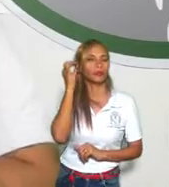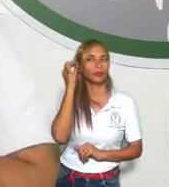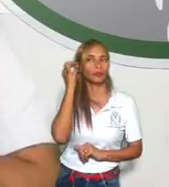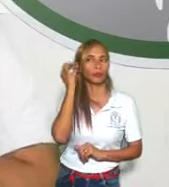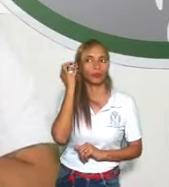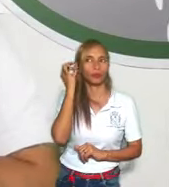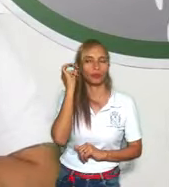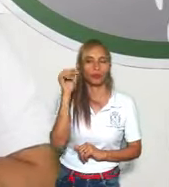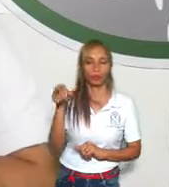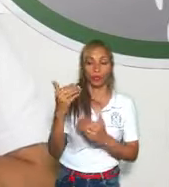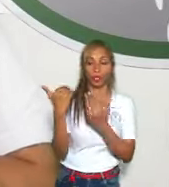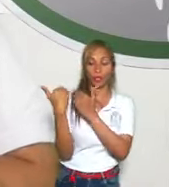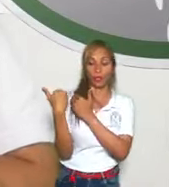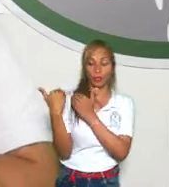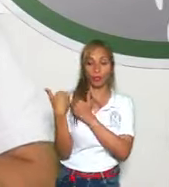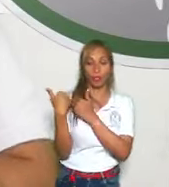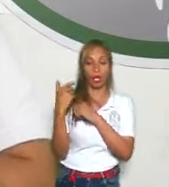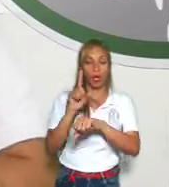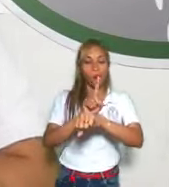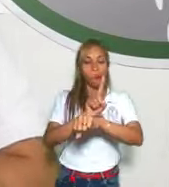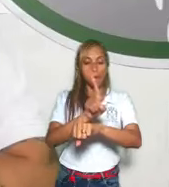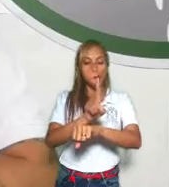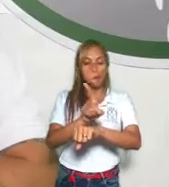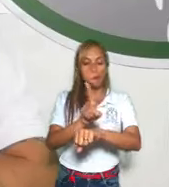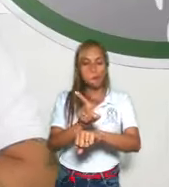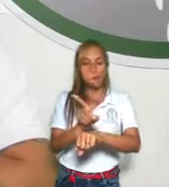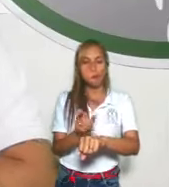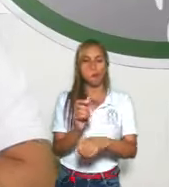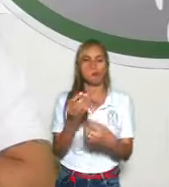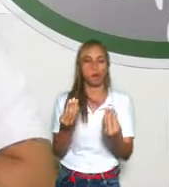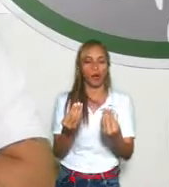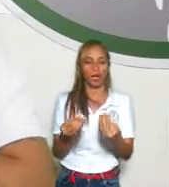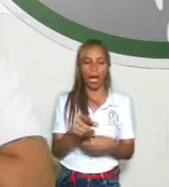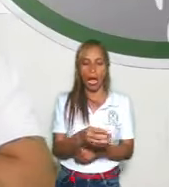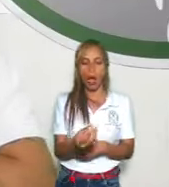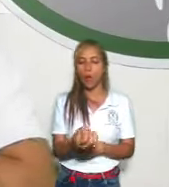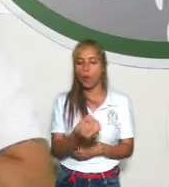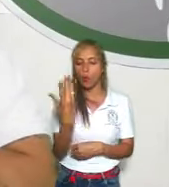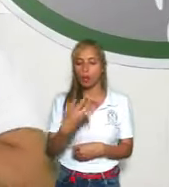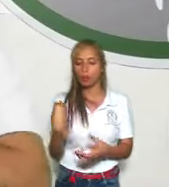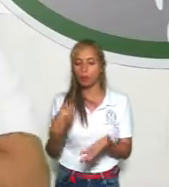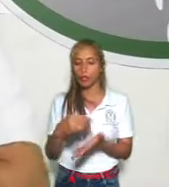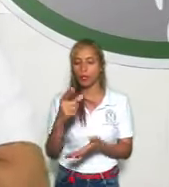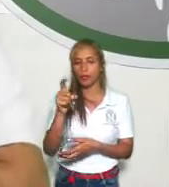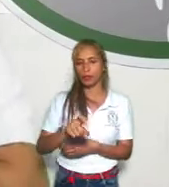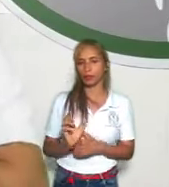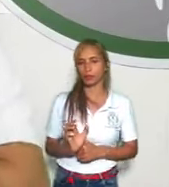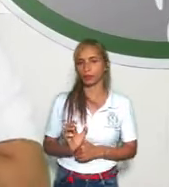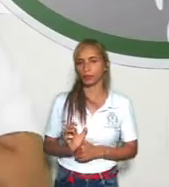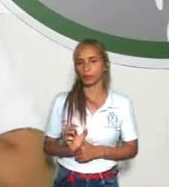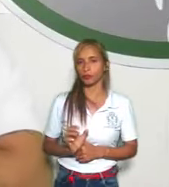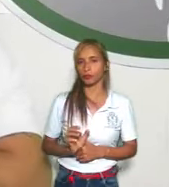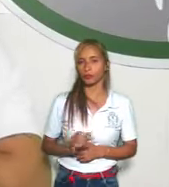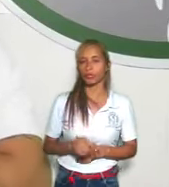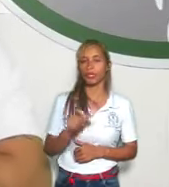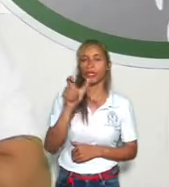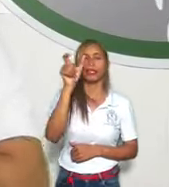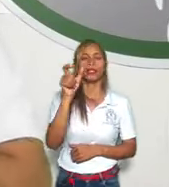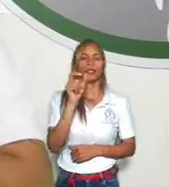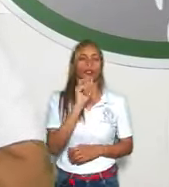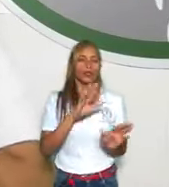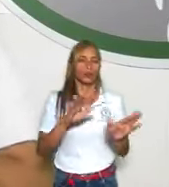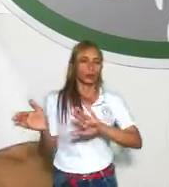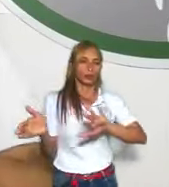equipo mida para poder saber cómo le vamos a facturar. Y cuando un usuario tiene el sistema suspendido, Mónica, ¿qué debe